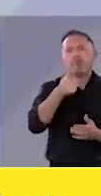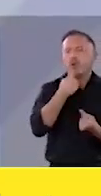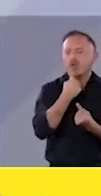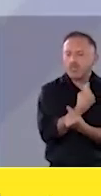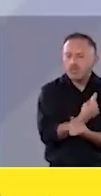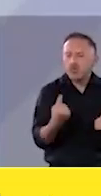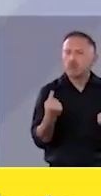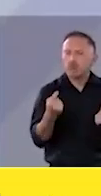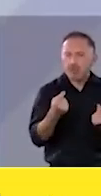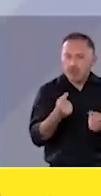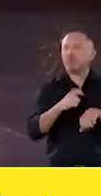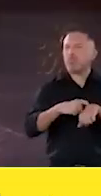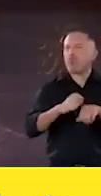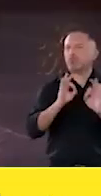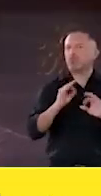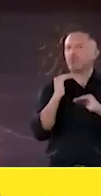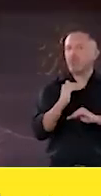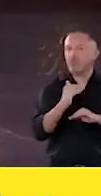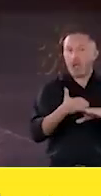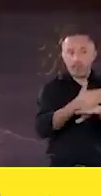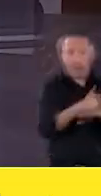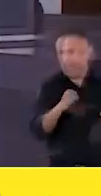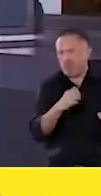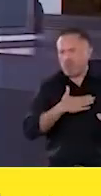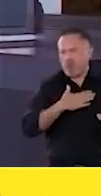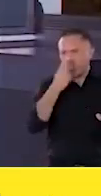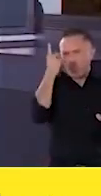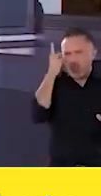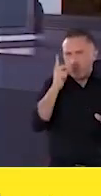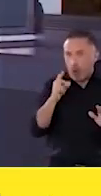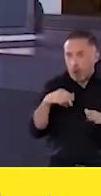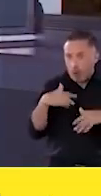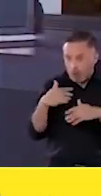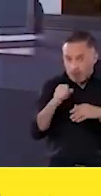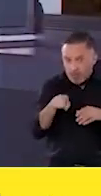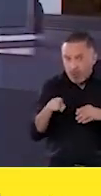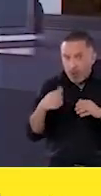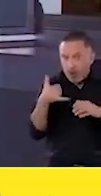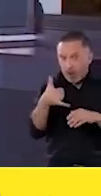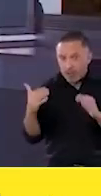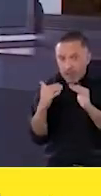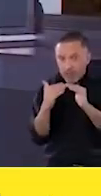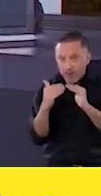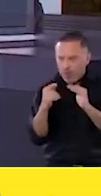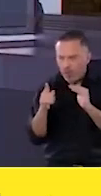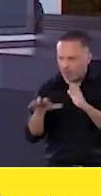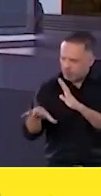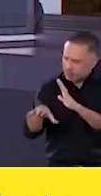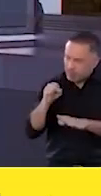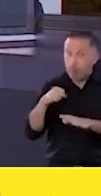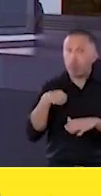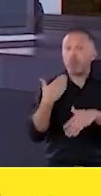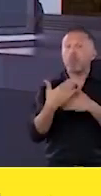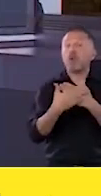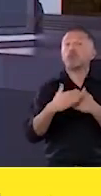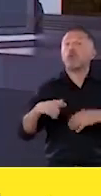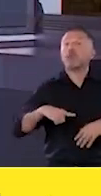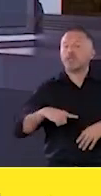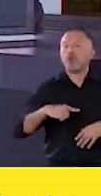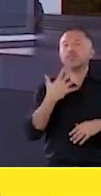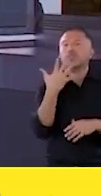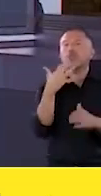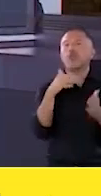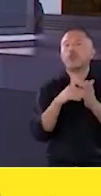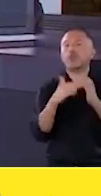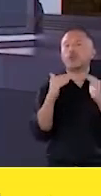de el público y las redes sociales a esto que fue el tercer debate presidencial el día de ayer domingo entre José Álvarez Maínez,